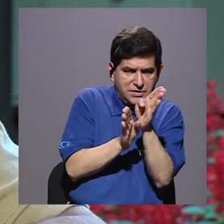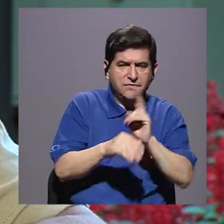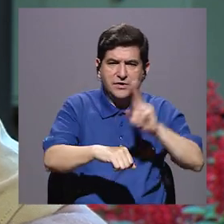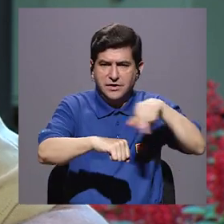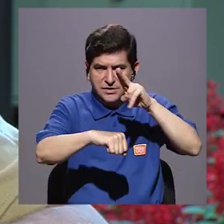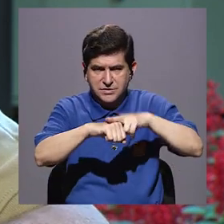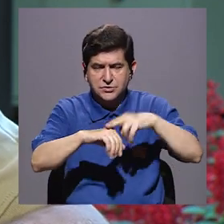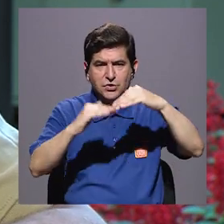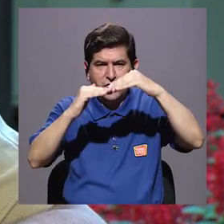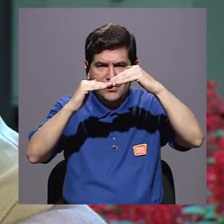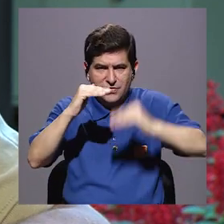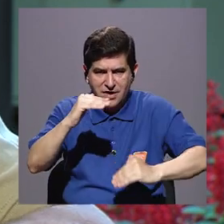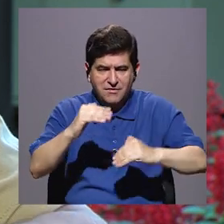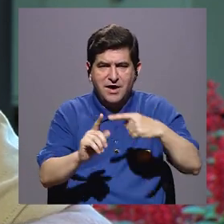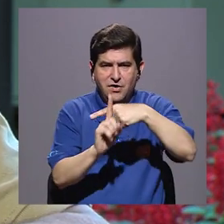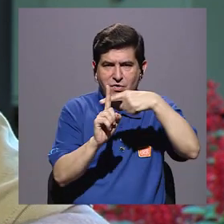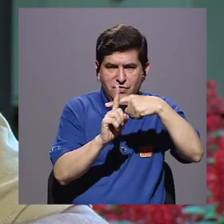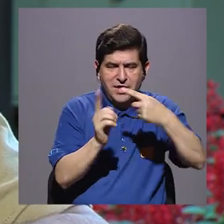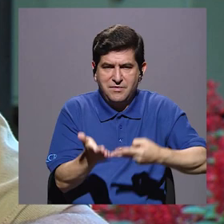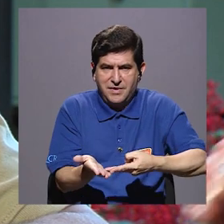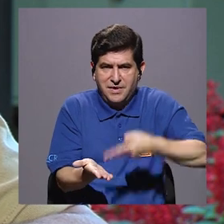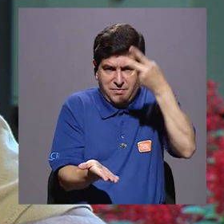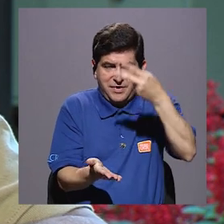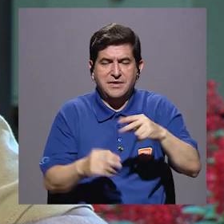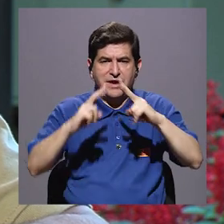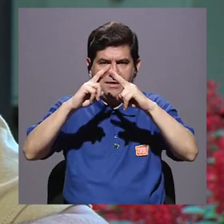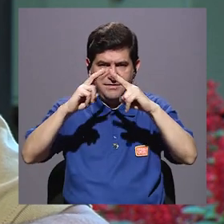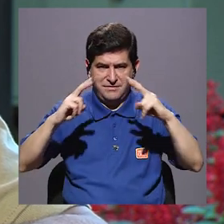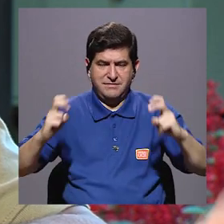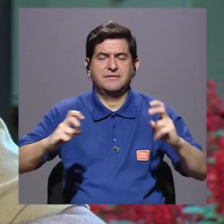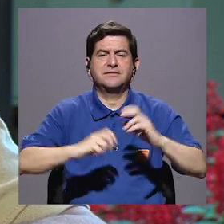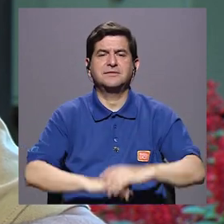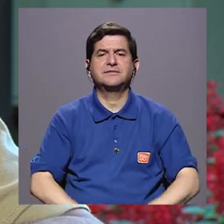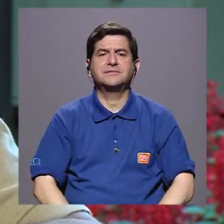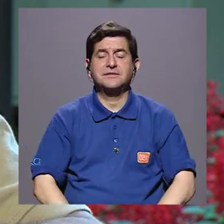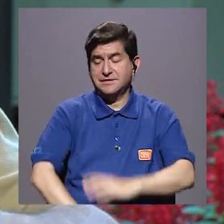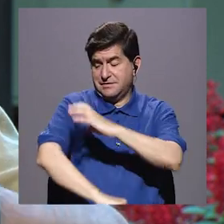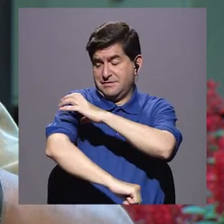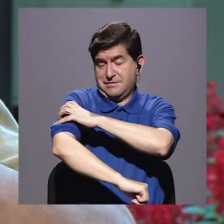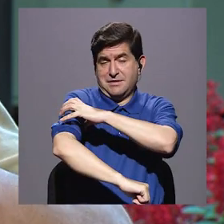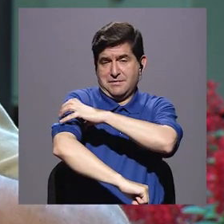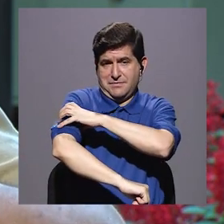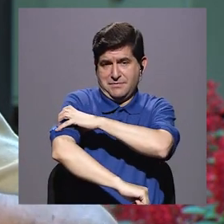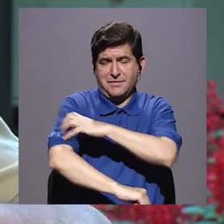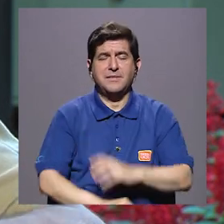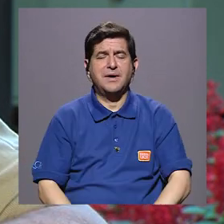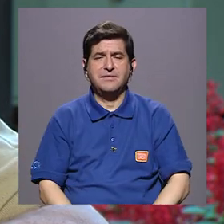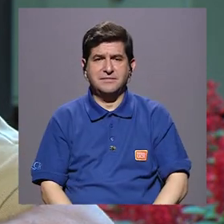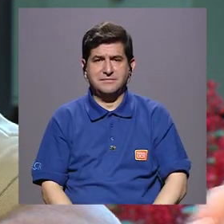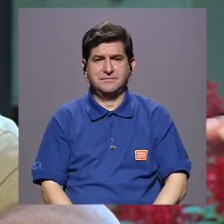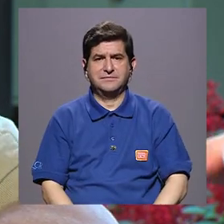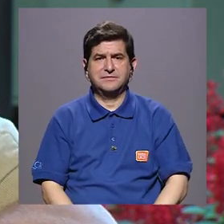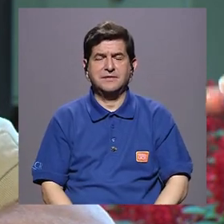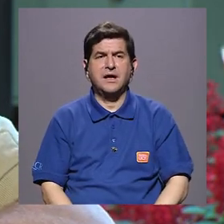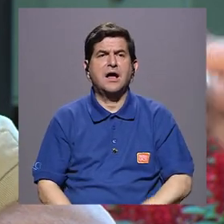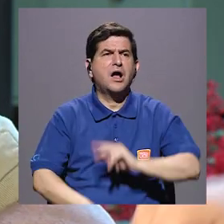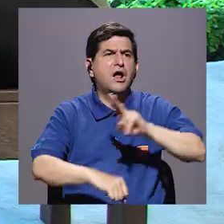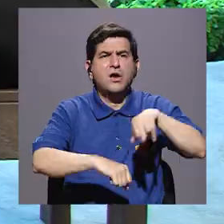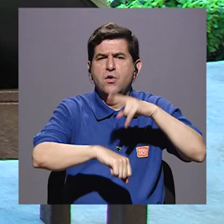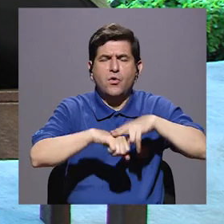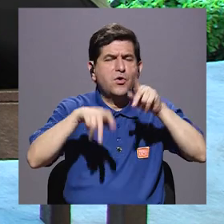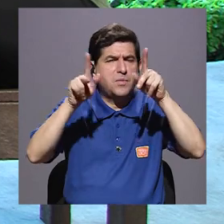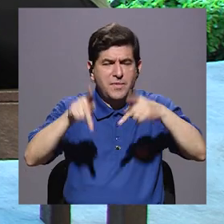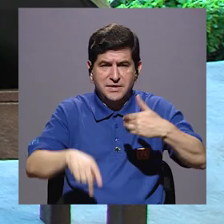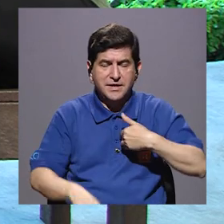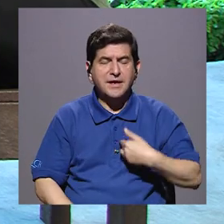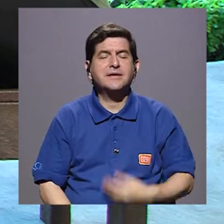estándar por debajo de la media, el valor medio de este análisis que te indiqué, de la masa muscular apendicular, brazos como y piernas. Como el promedio que puede tener una como